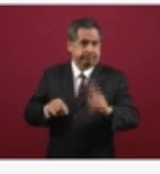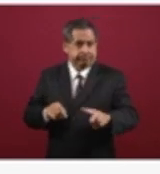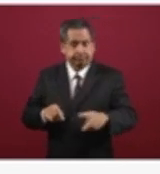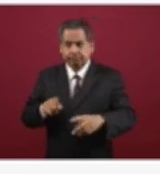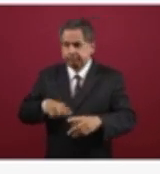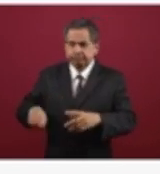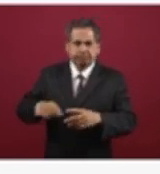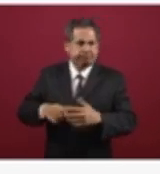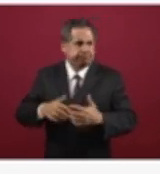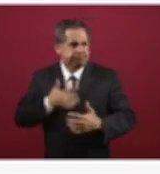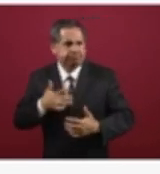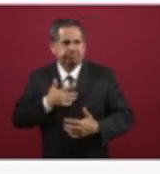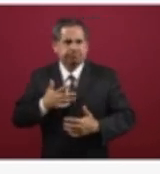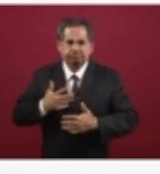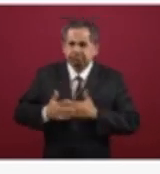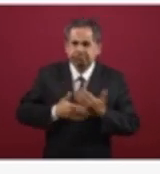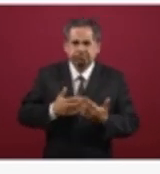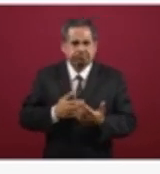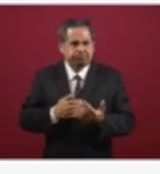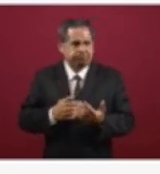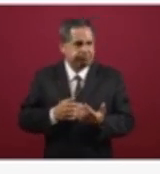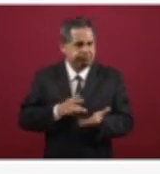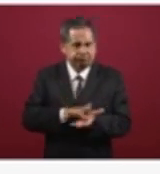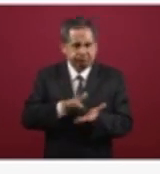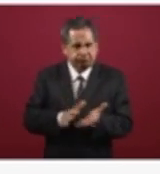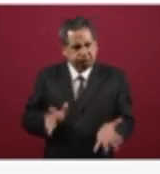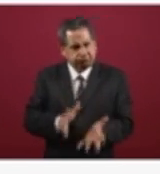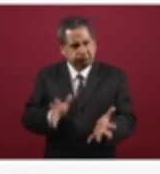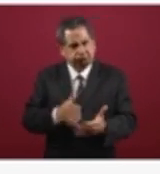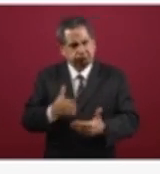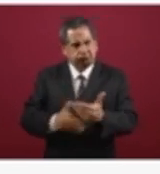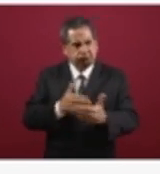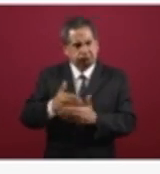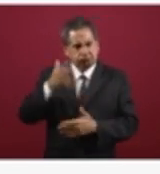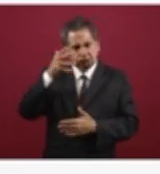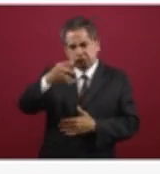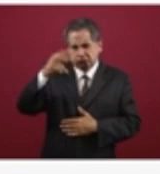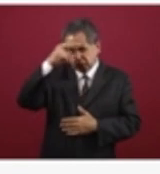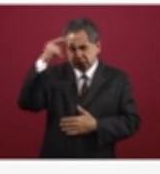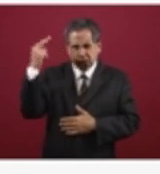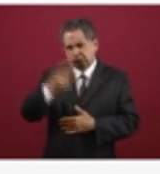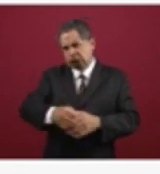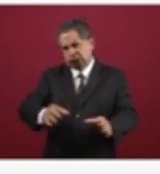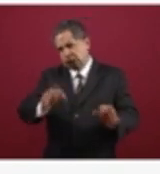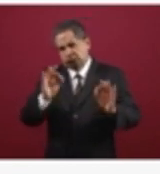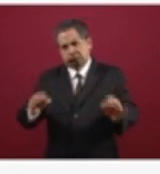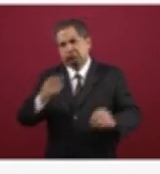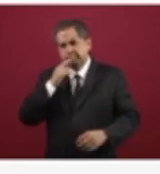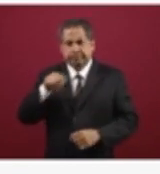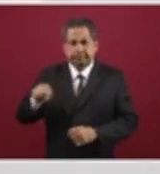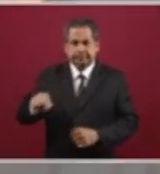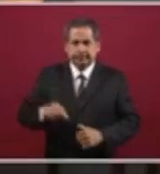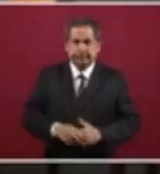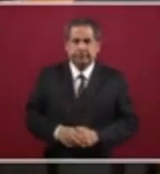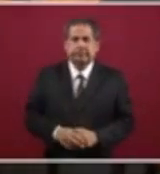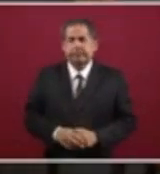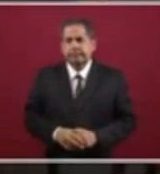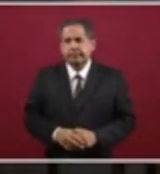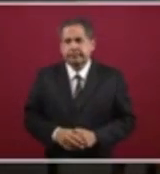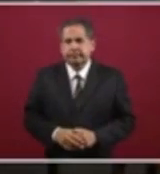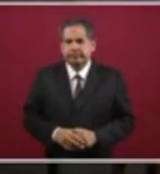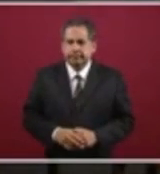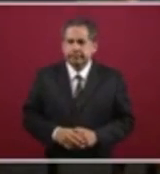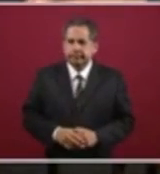motores con más fuerza que está empujando el desarrollo y bienestar de México. Si